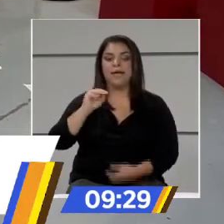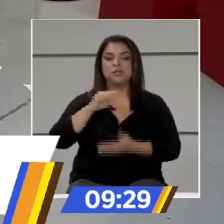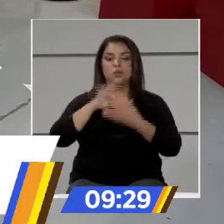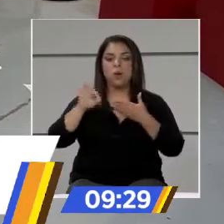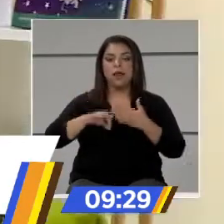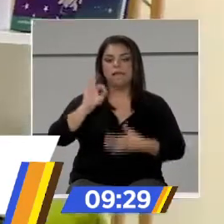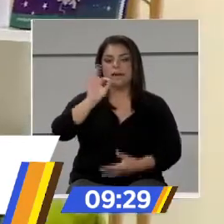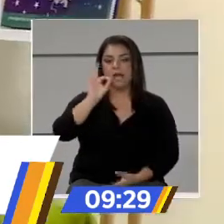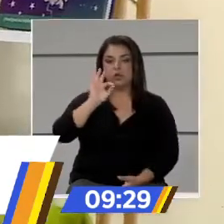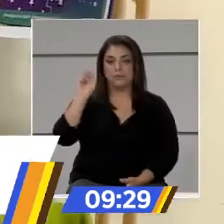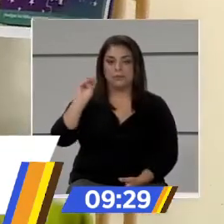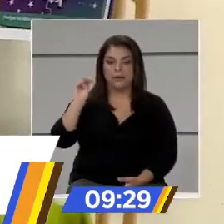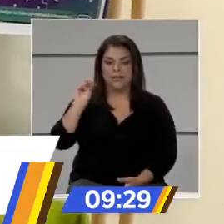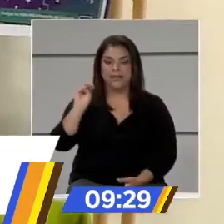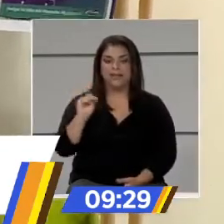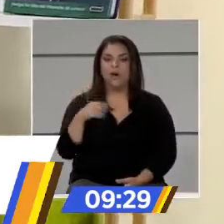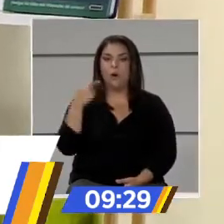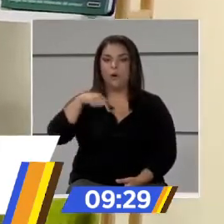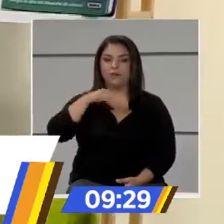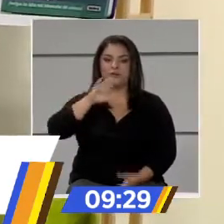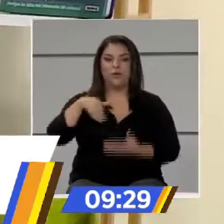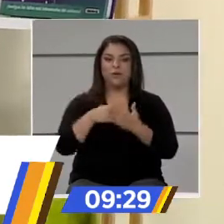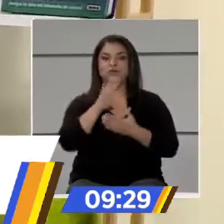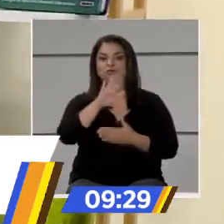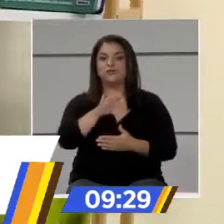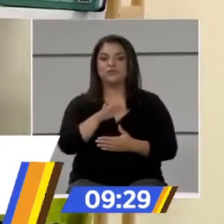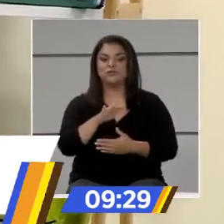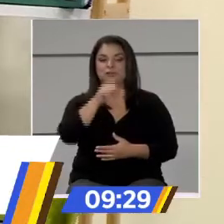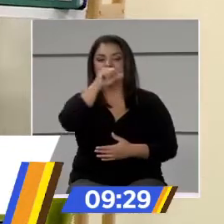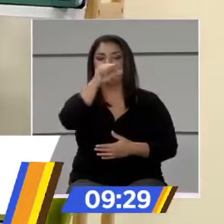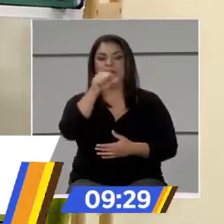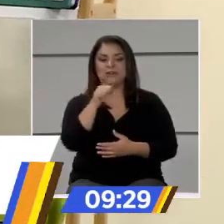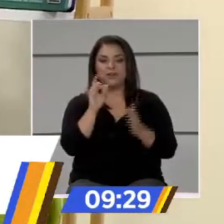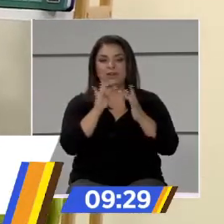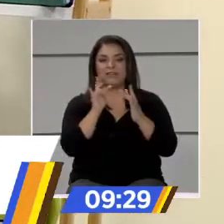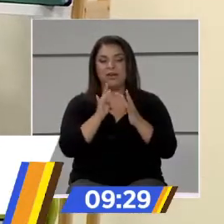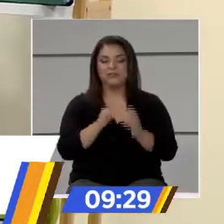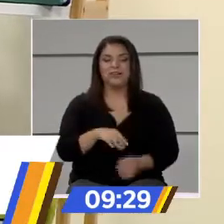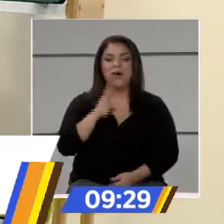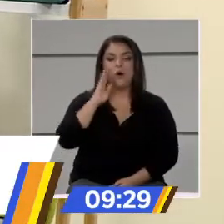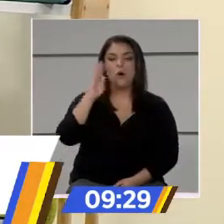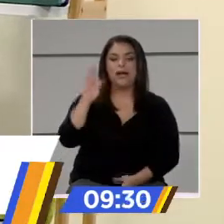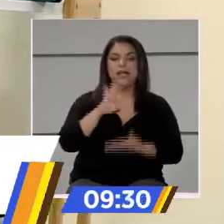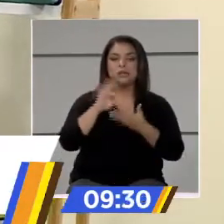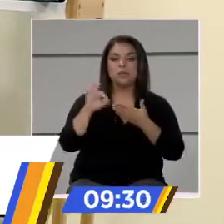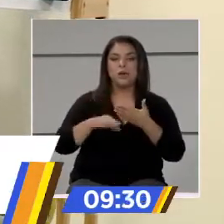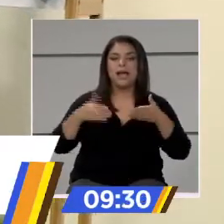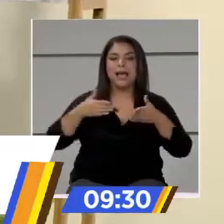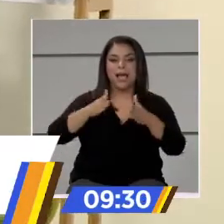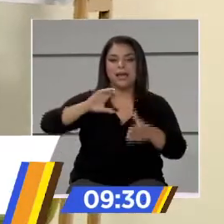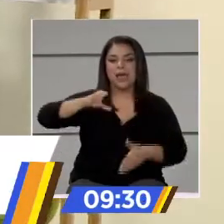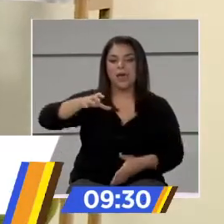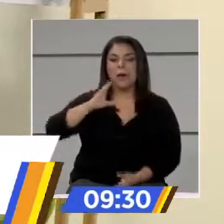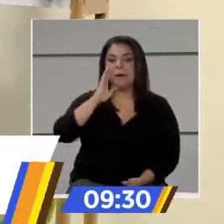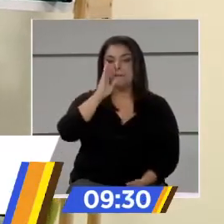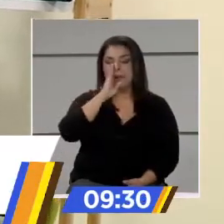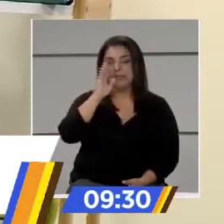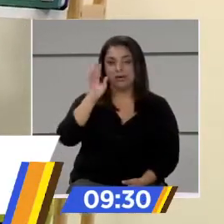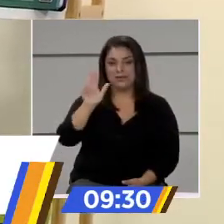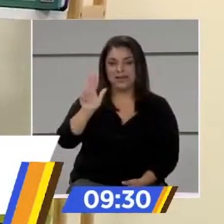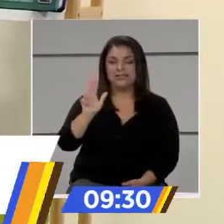Valls. Hoy están todos tus fans conectados. Sí. Hola, aquí presente Samuel Quiroz de Materno 3 de la Escuela Calle Naranjo. Buenos